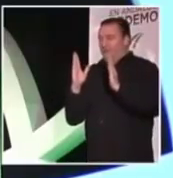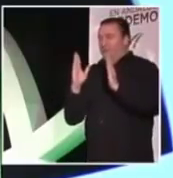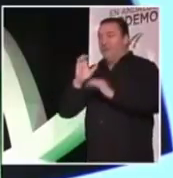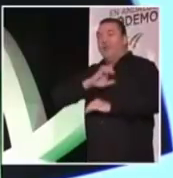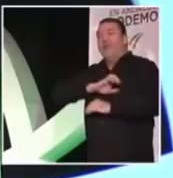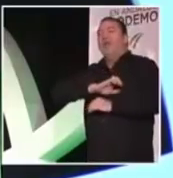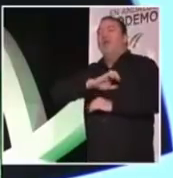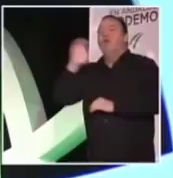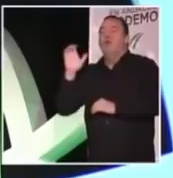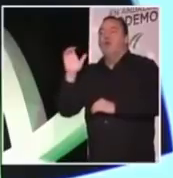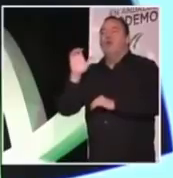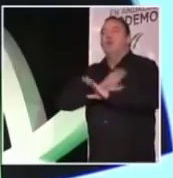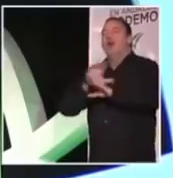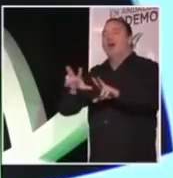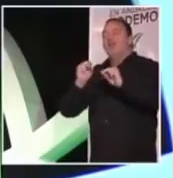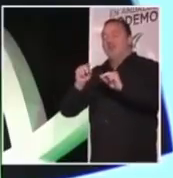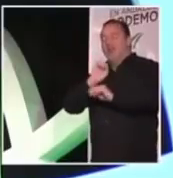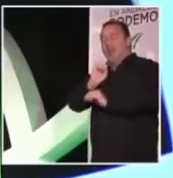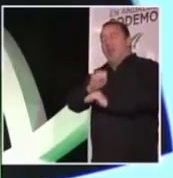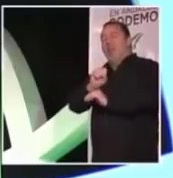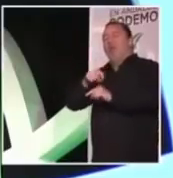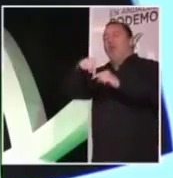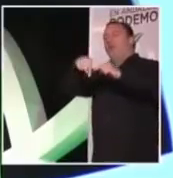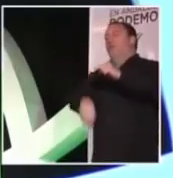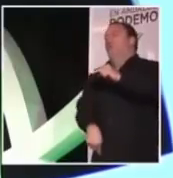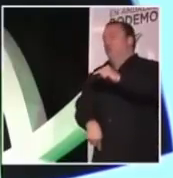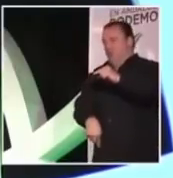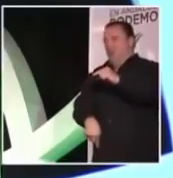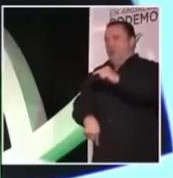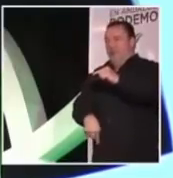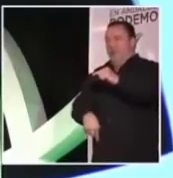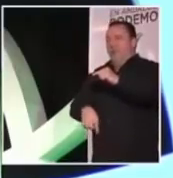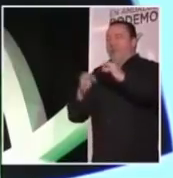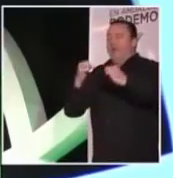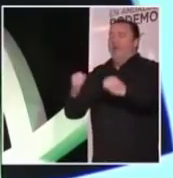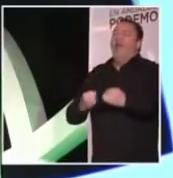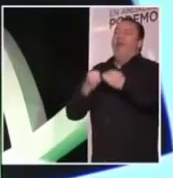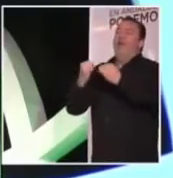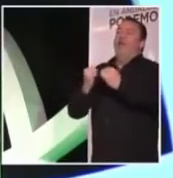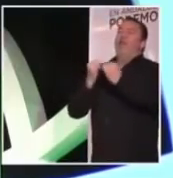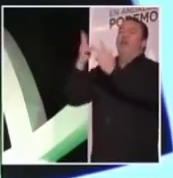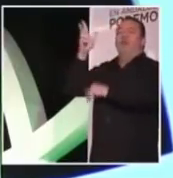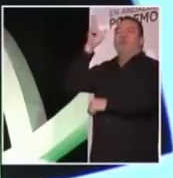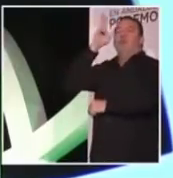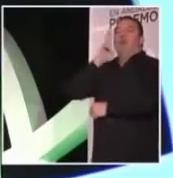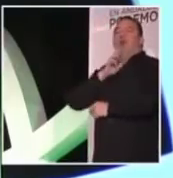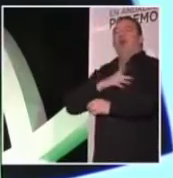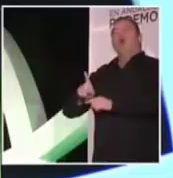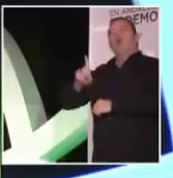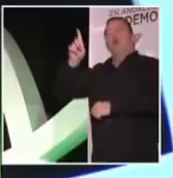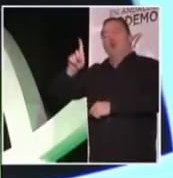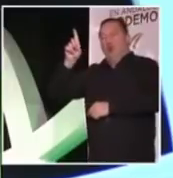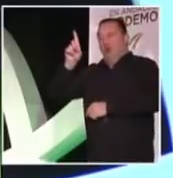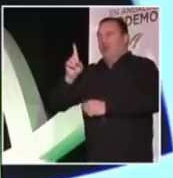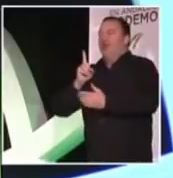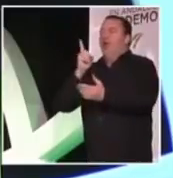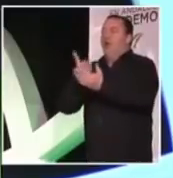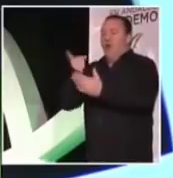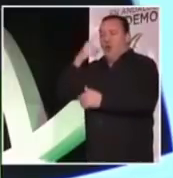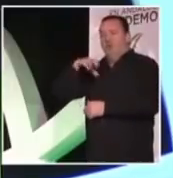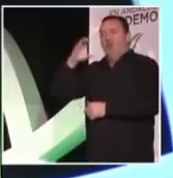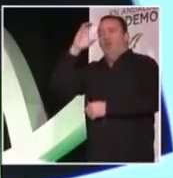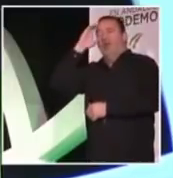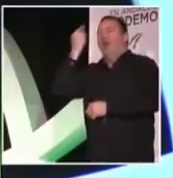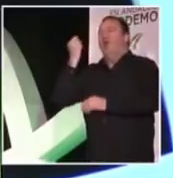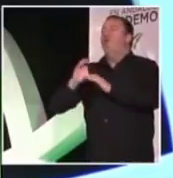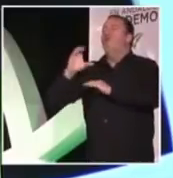Europa está dejando de mirar al sur y está reforzando los privilegios del norte. Hemos vuelto a escuchar al Fondo